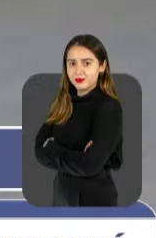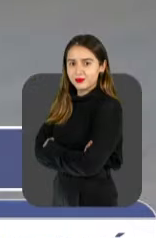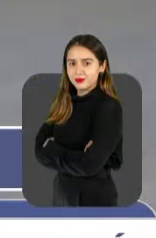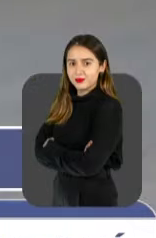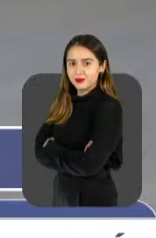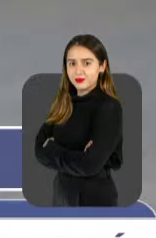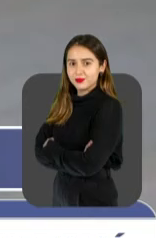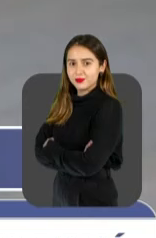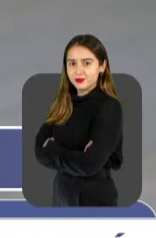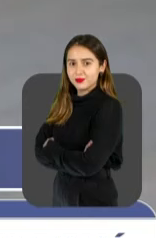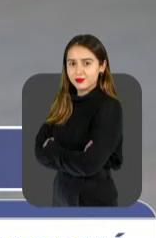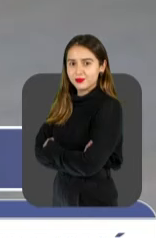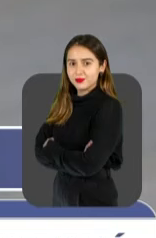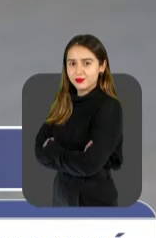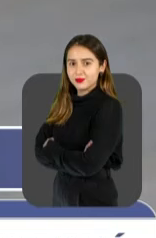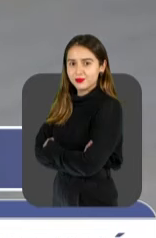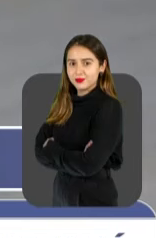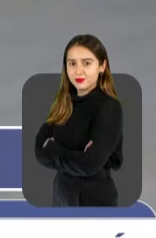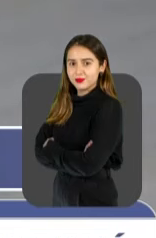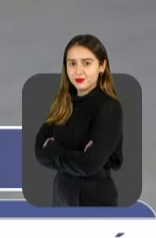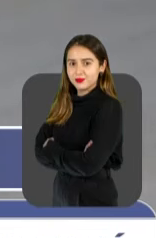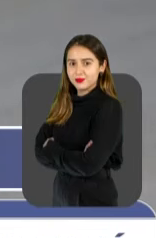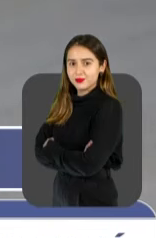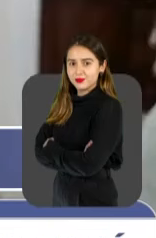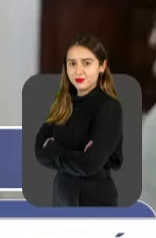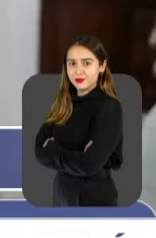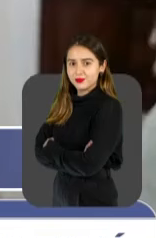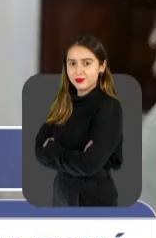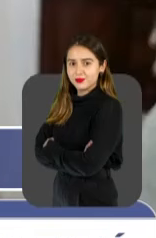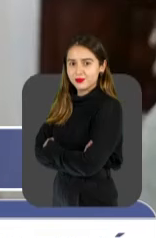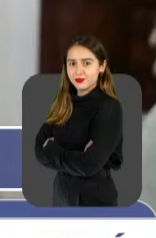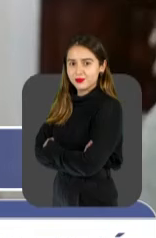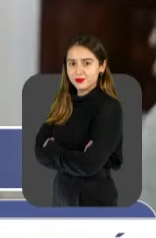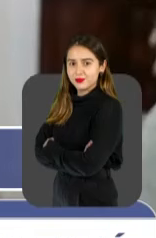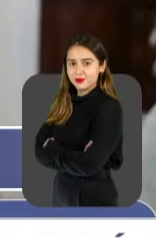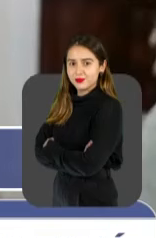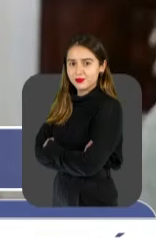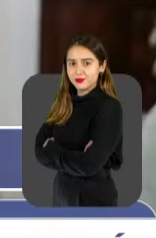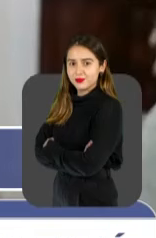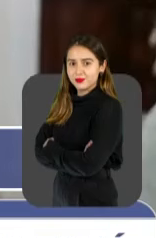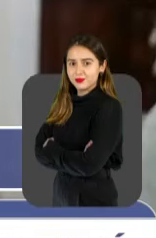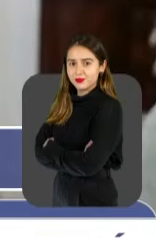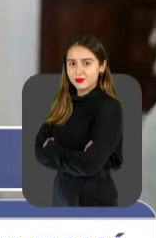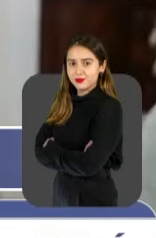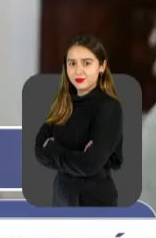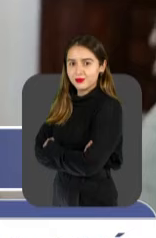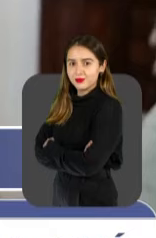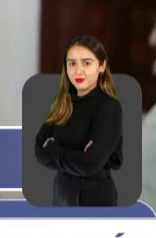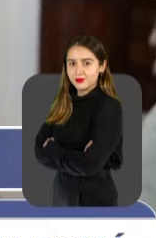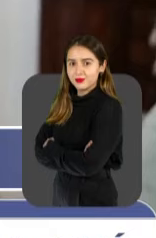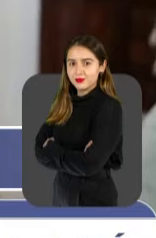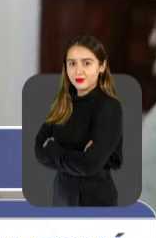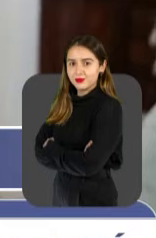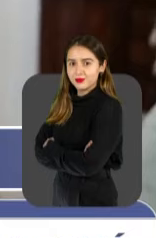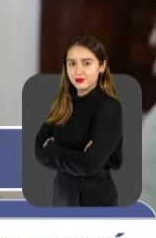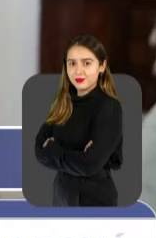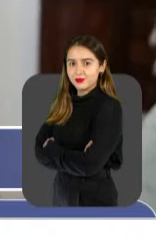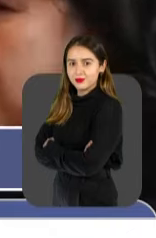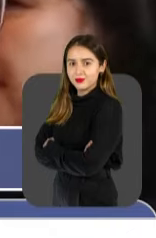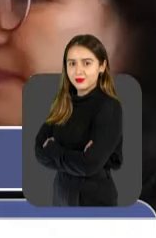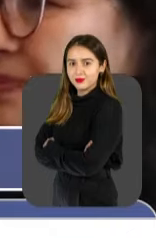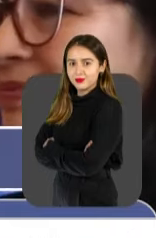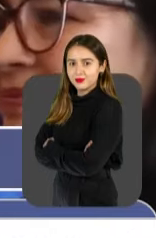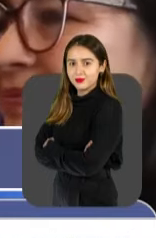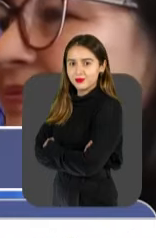ayer a través de su red social x rectificó diciendo que cada homicidio es irreparable e inadmisible y a lo mismo apuntó la ministra vocera Camila